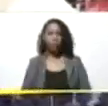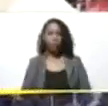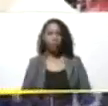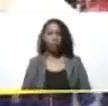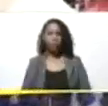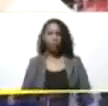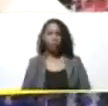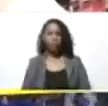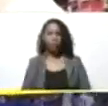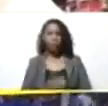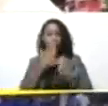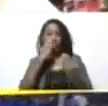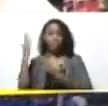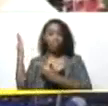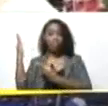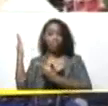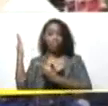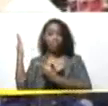Así.